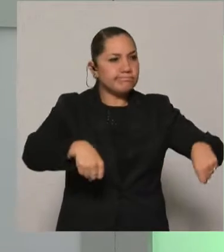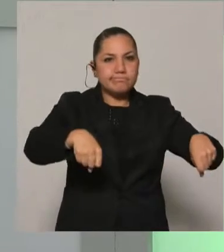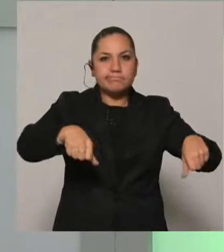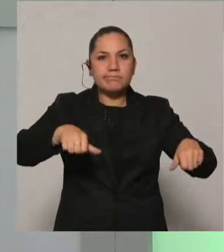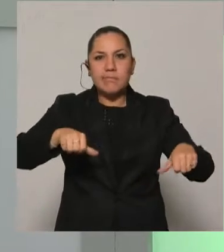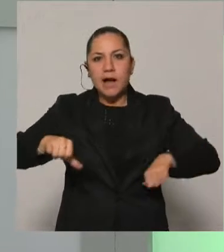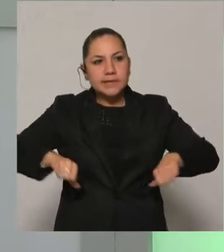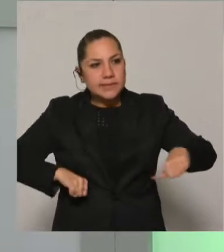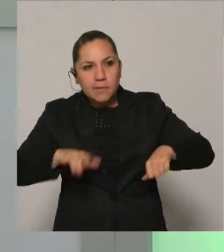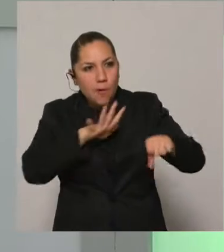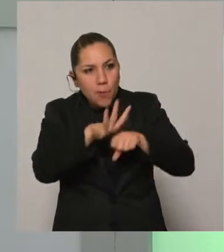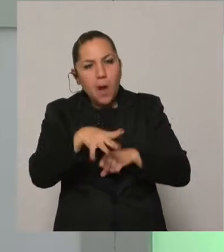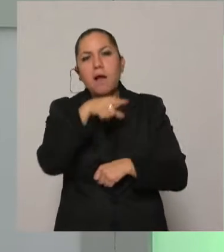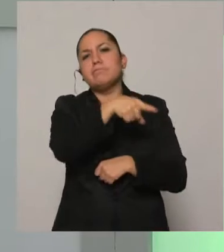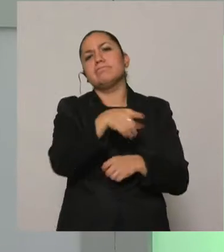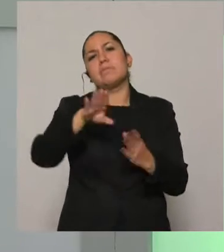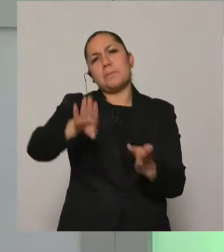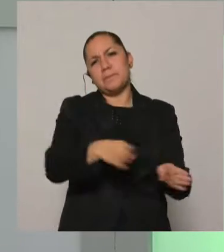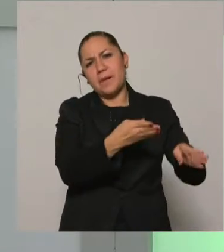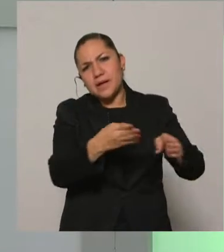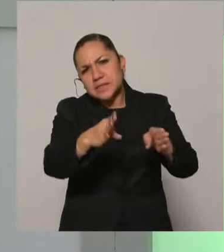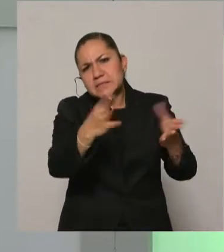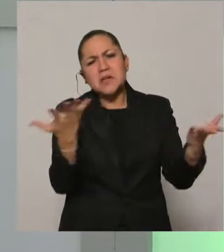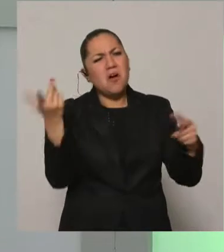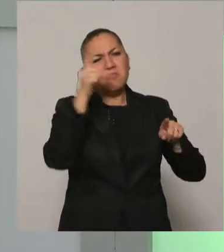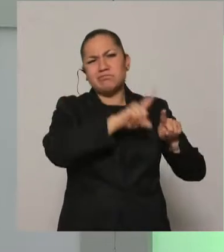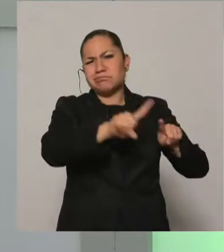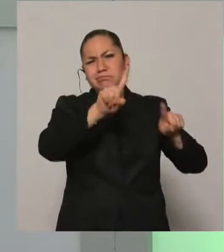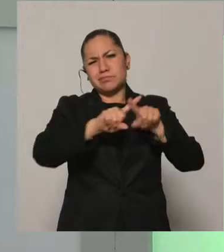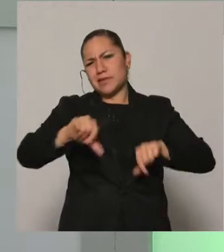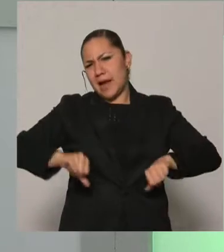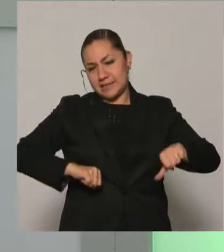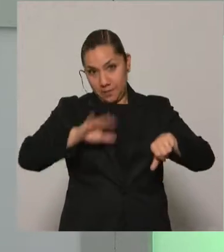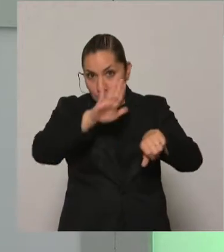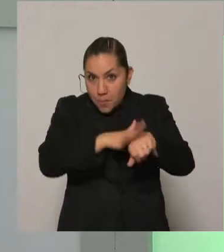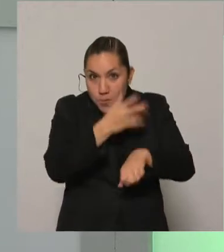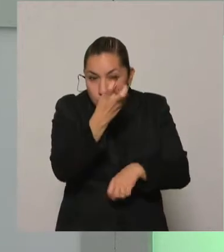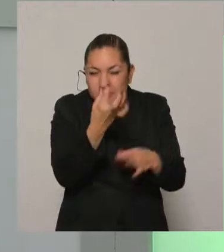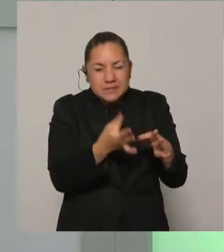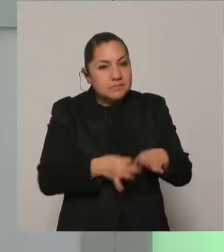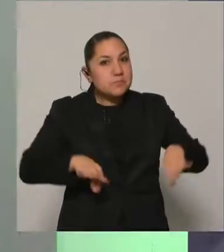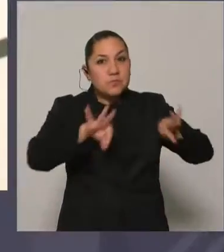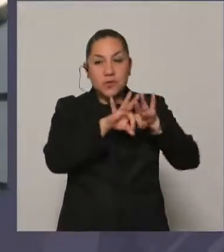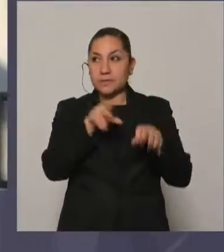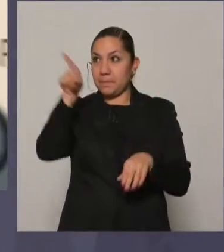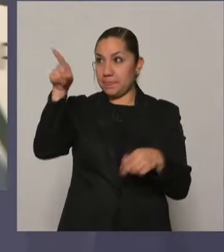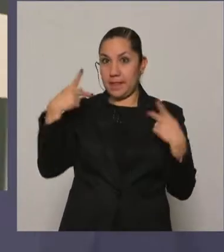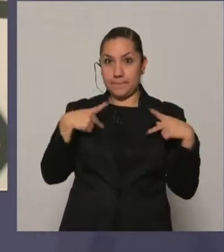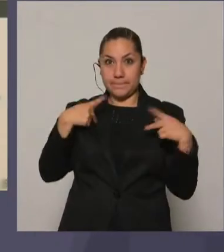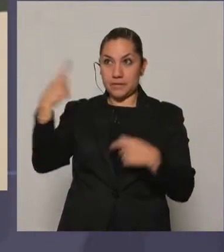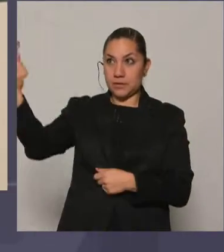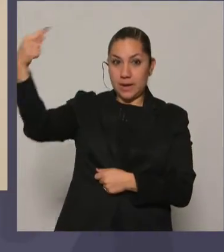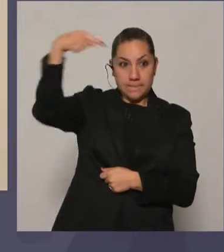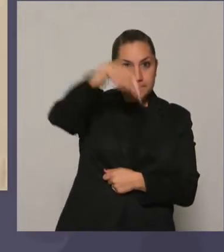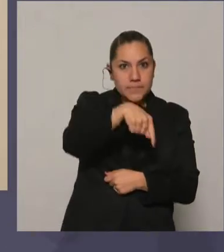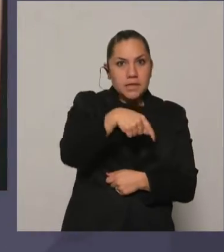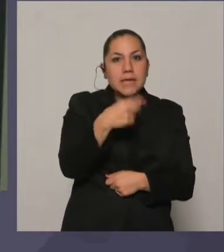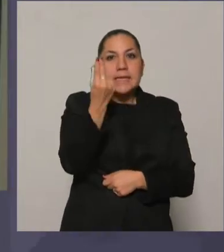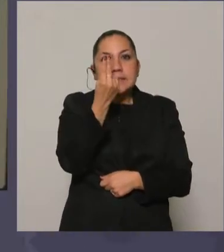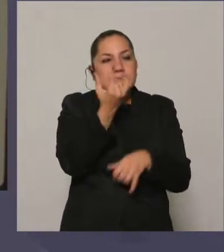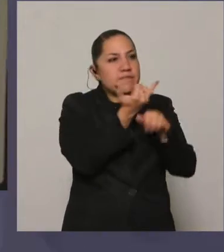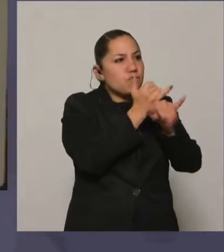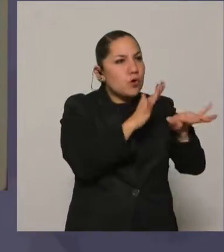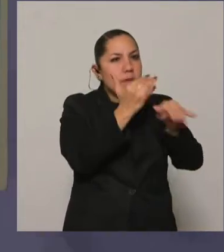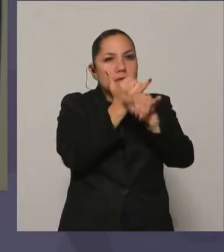para niños. Por eso es importante que quienes nos visiten se informen porque siempre decimos que un turista bien